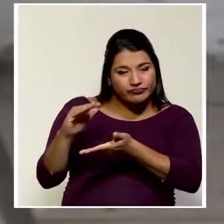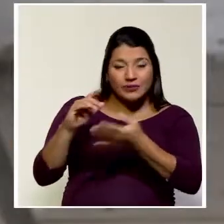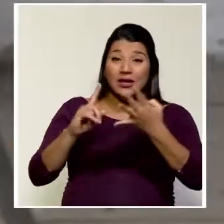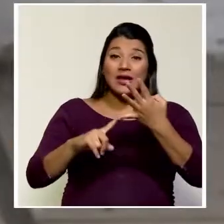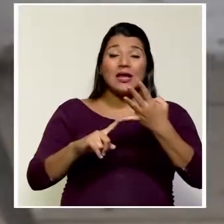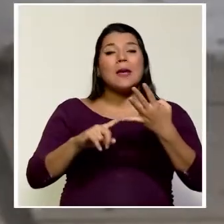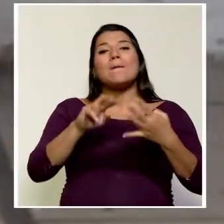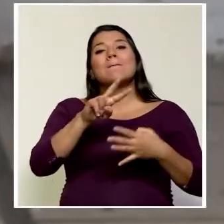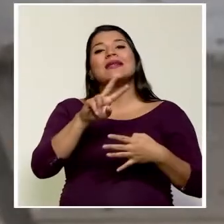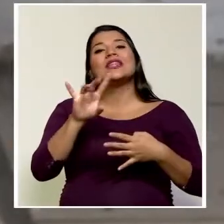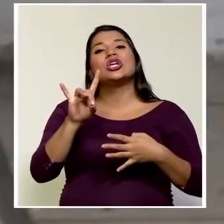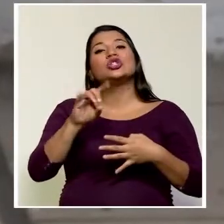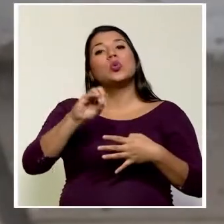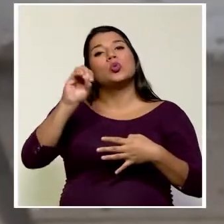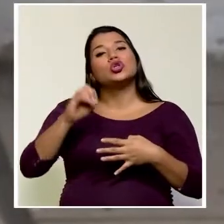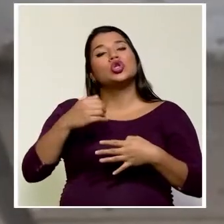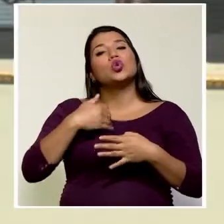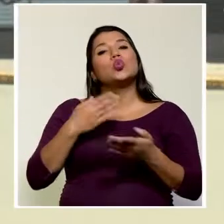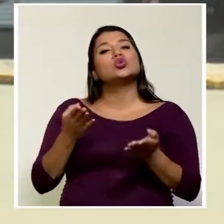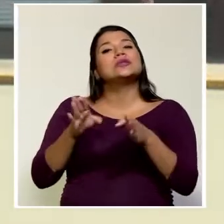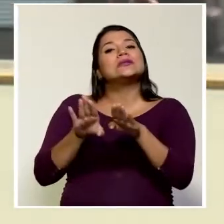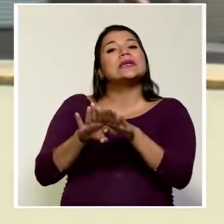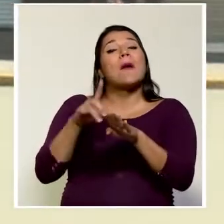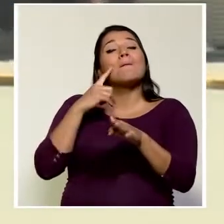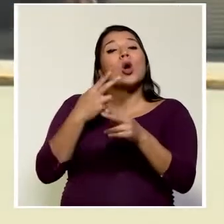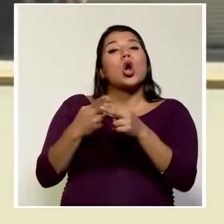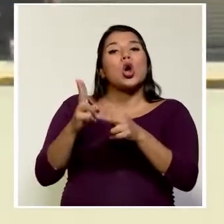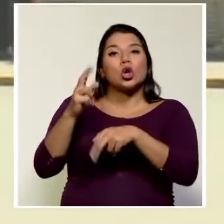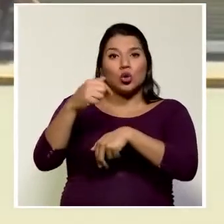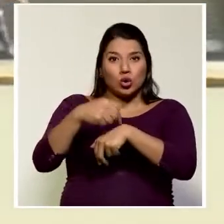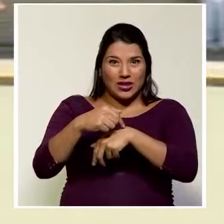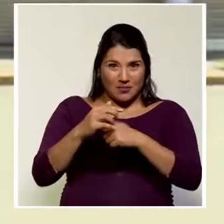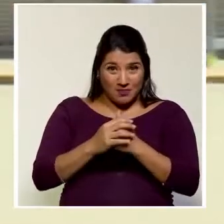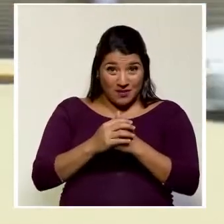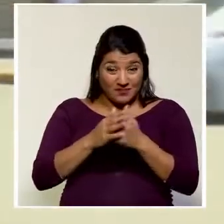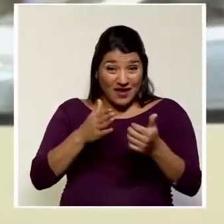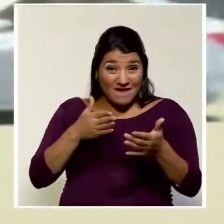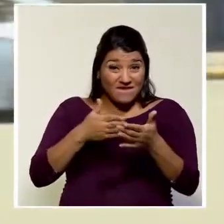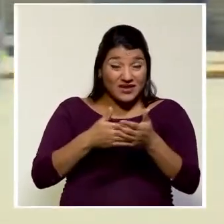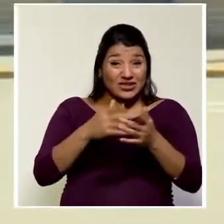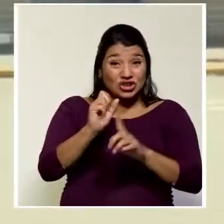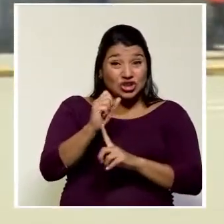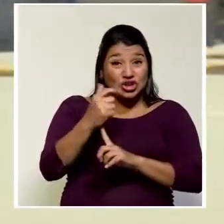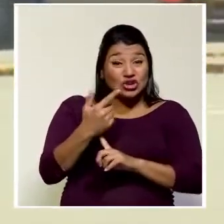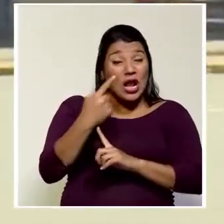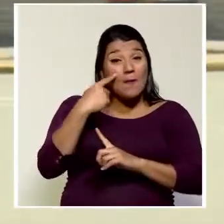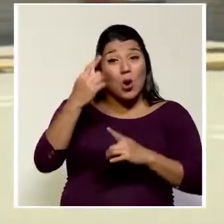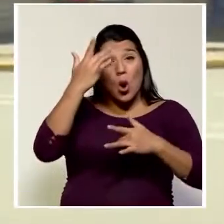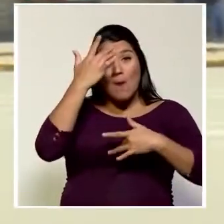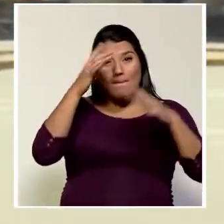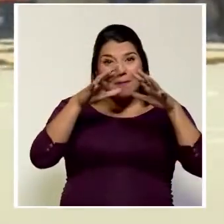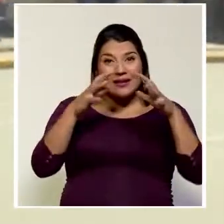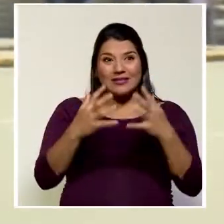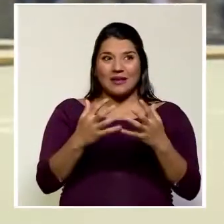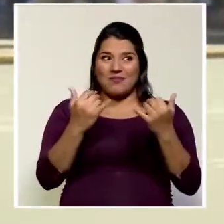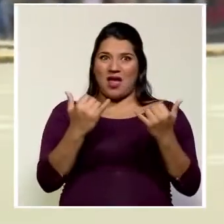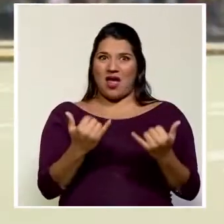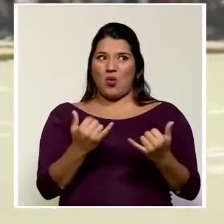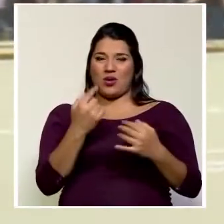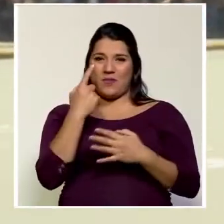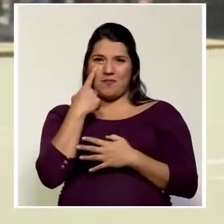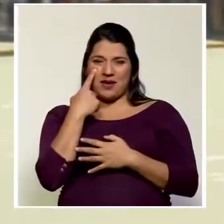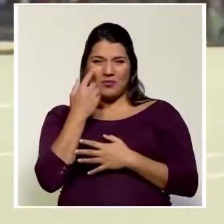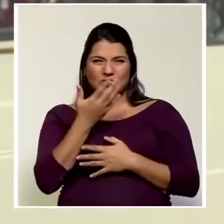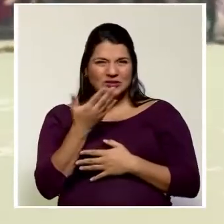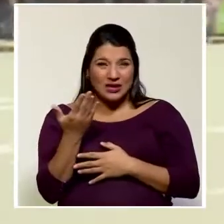cerró temporalmente. El profundo impacto social de la pandemia se refleja hoy en las respuestas que